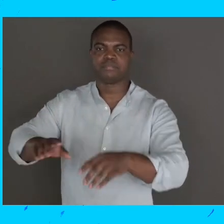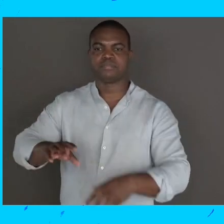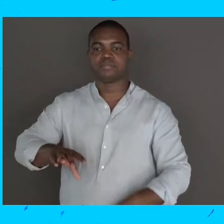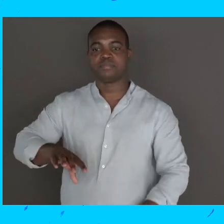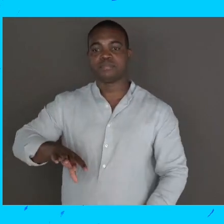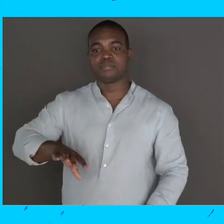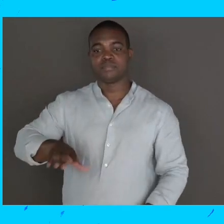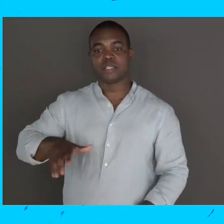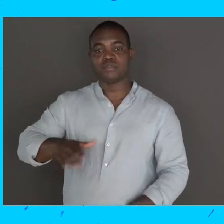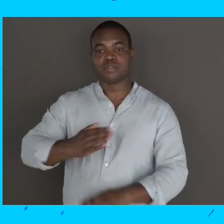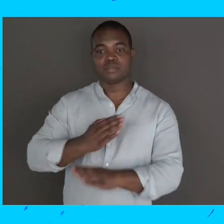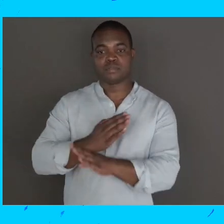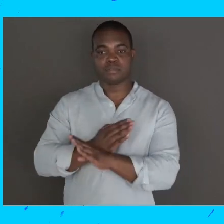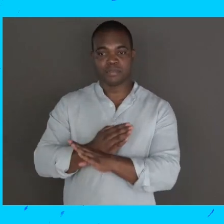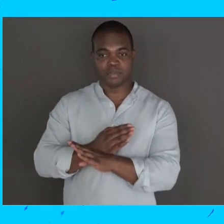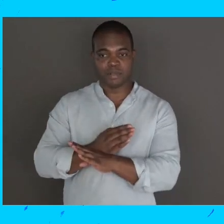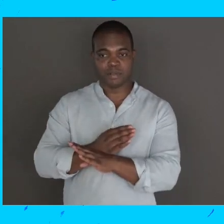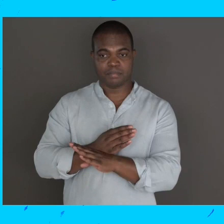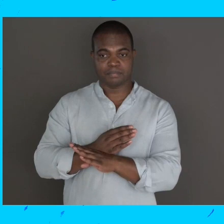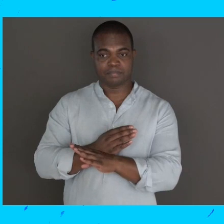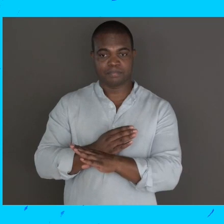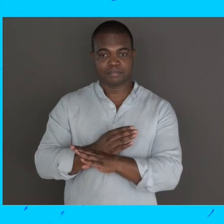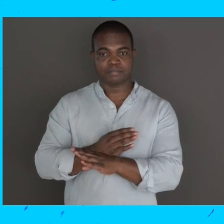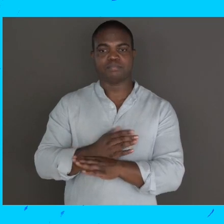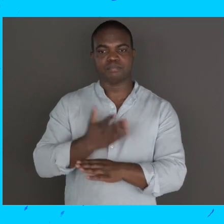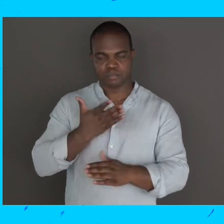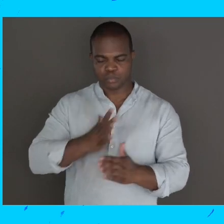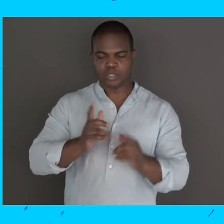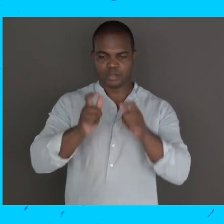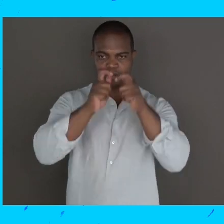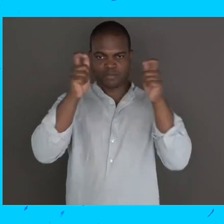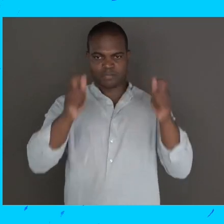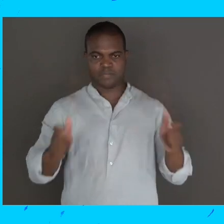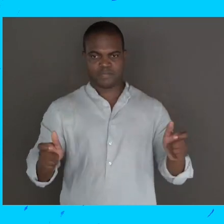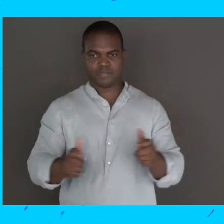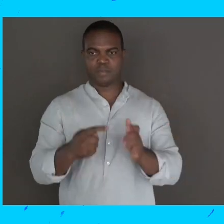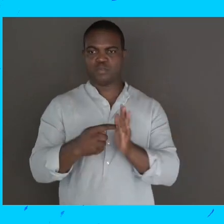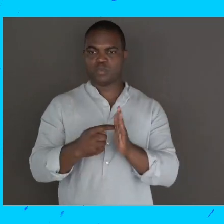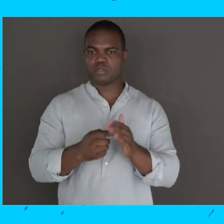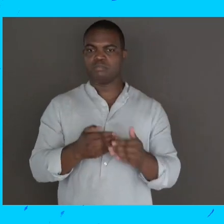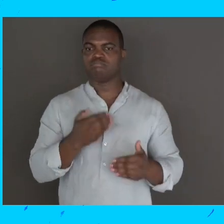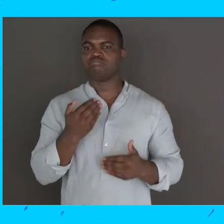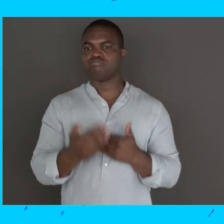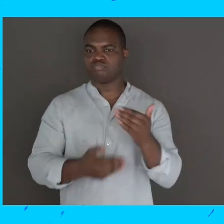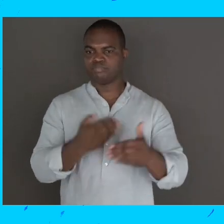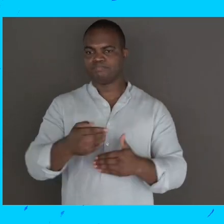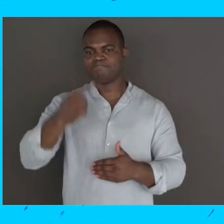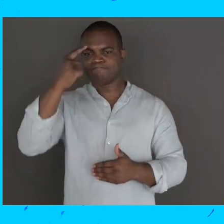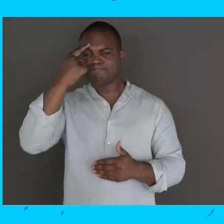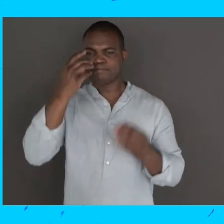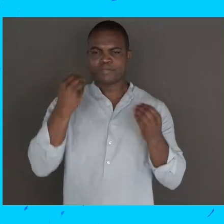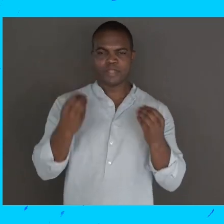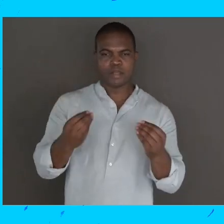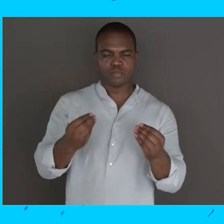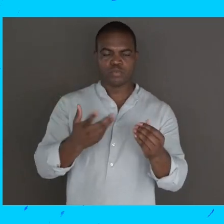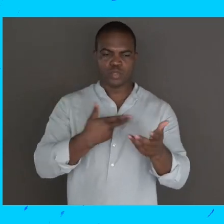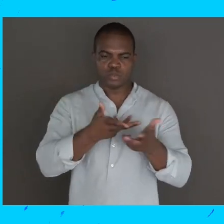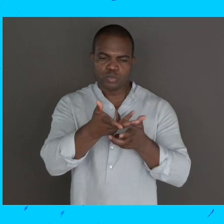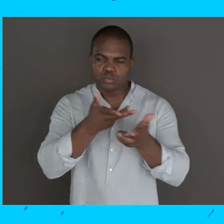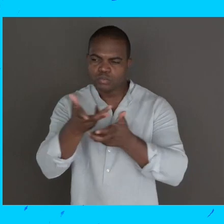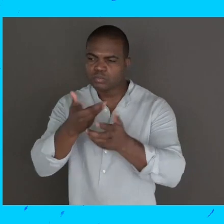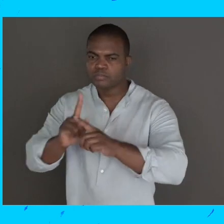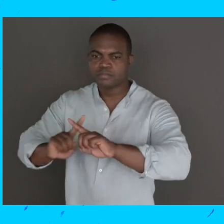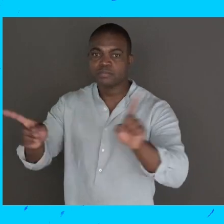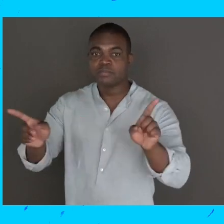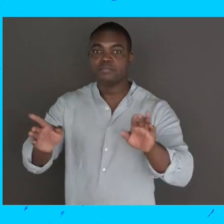La Costa del Marfil apoya también el bienestar que considera como siendo un